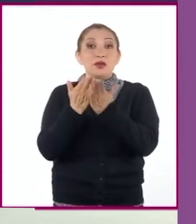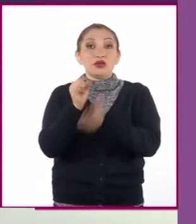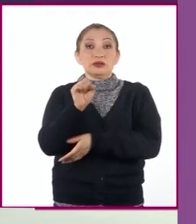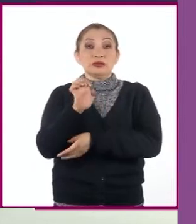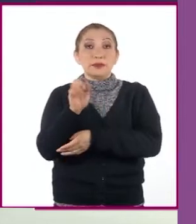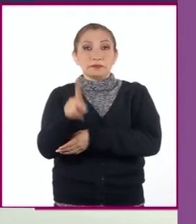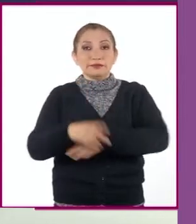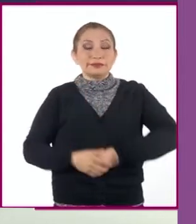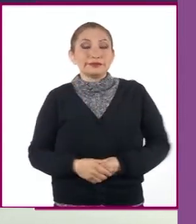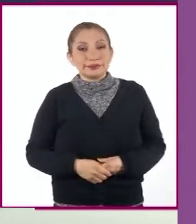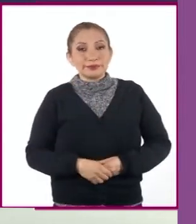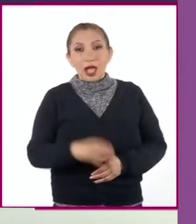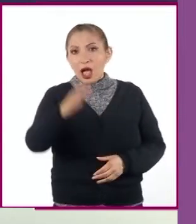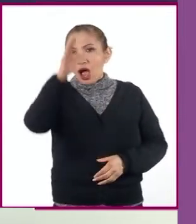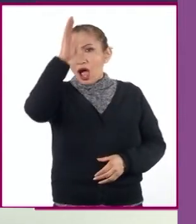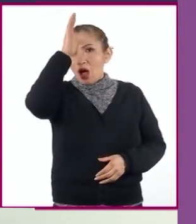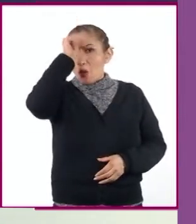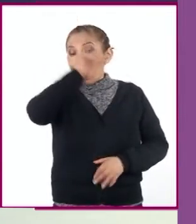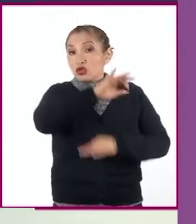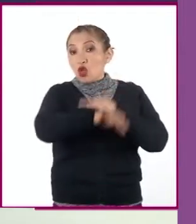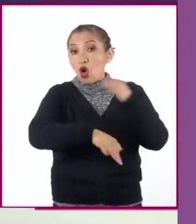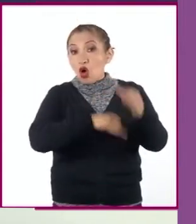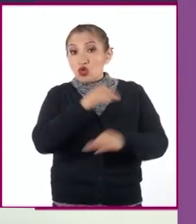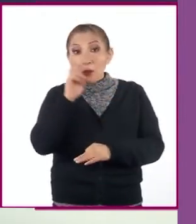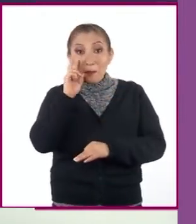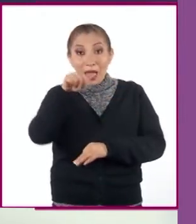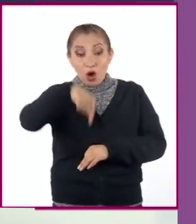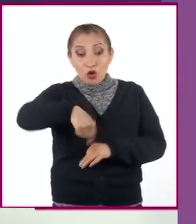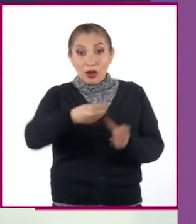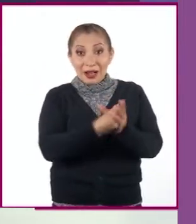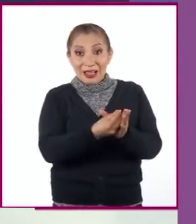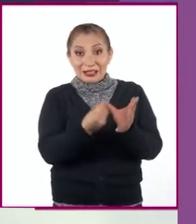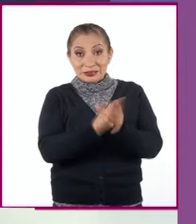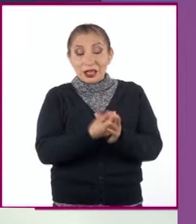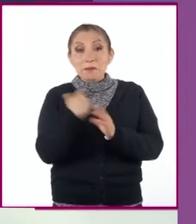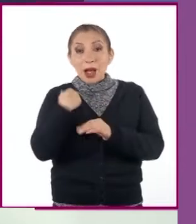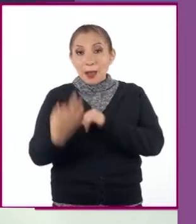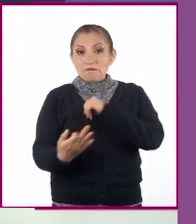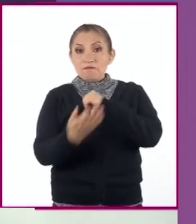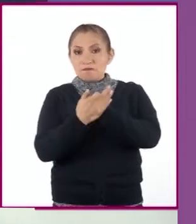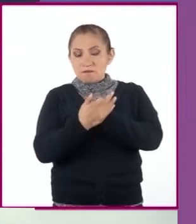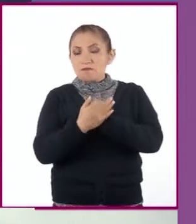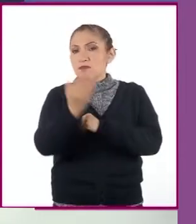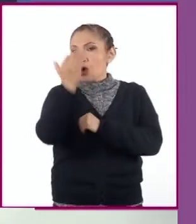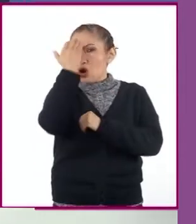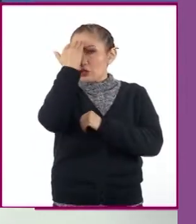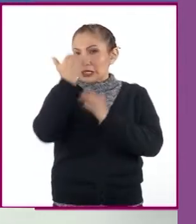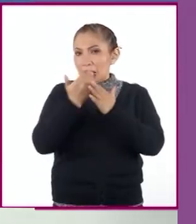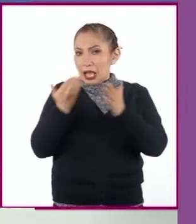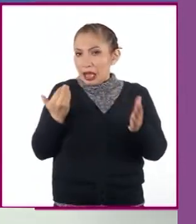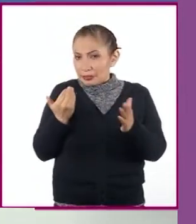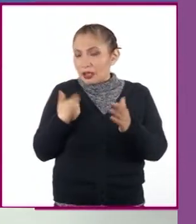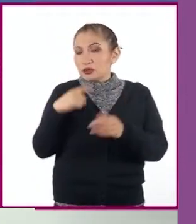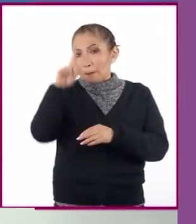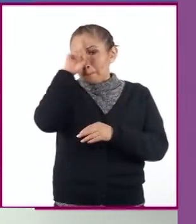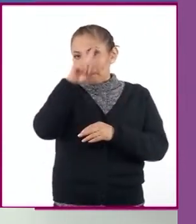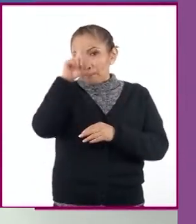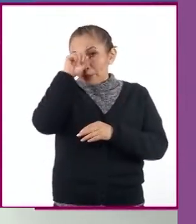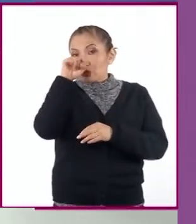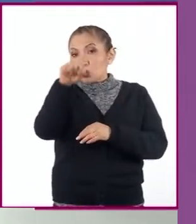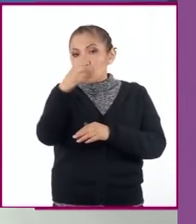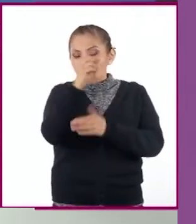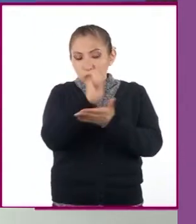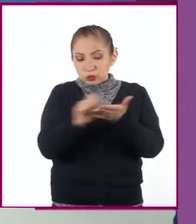texto. Recuerden que todo lo que vean en esta sesión será para reforzar su conocimiento, así que les recomiendo llevar